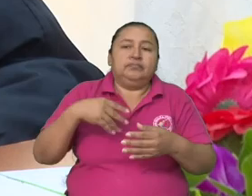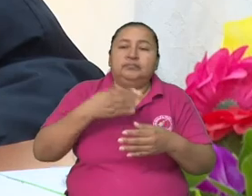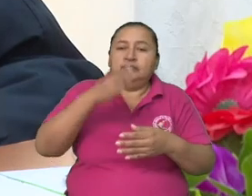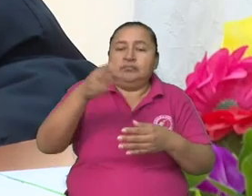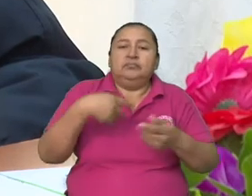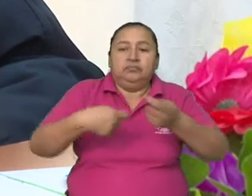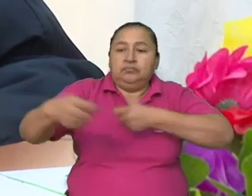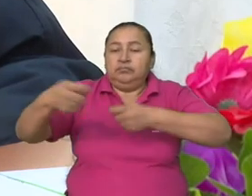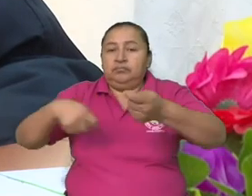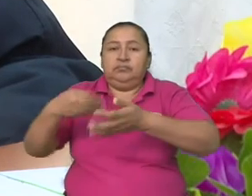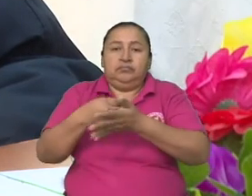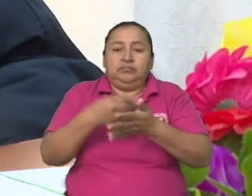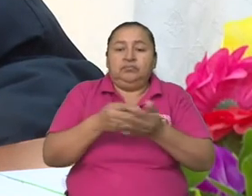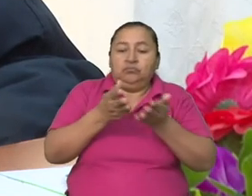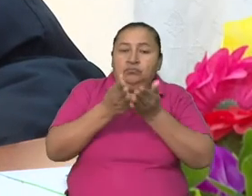el comercio.